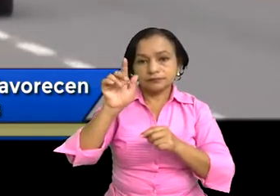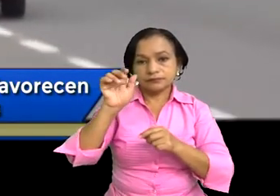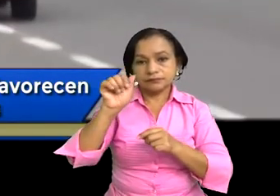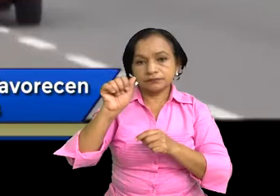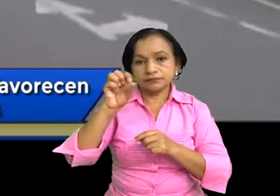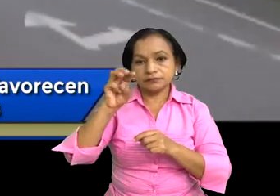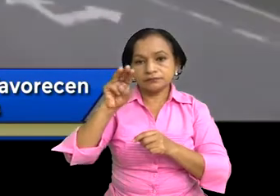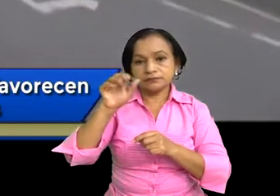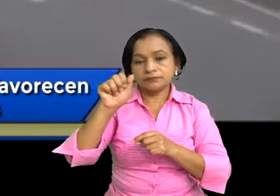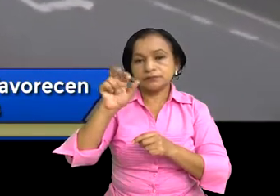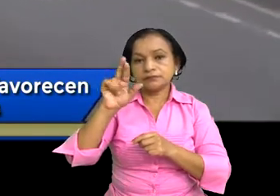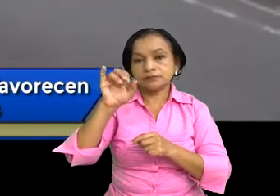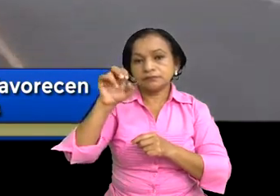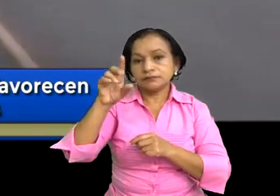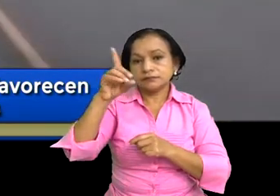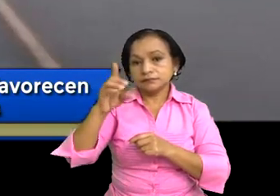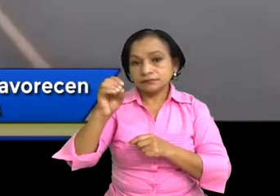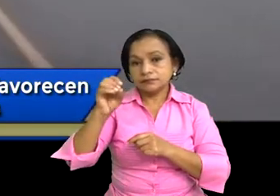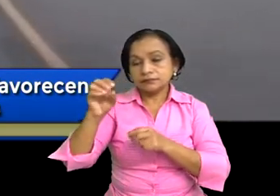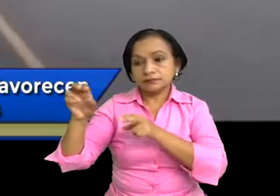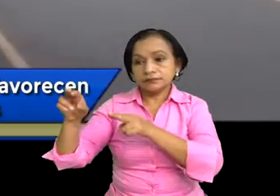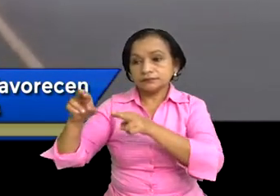un estero en medio de la zona seca